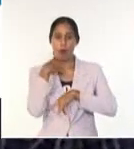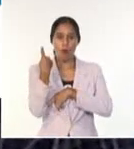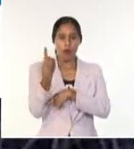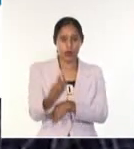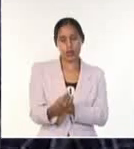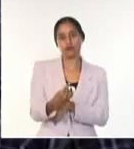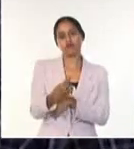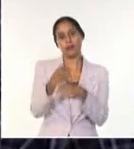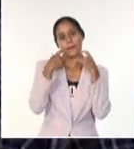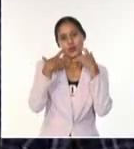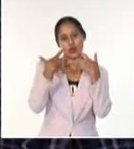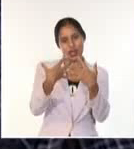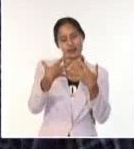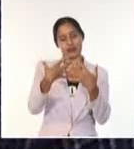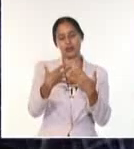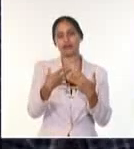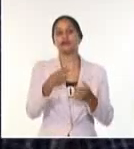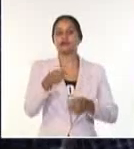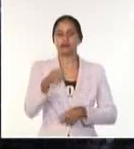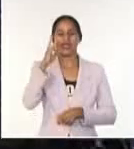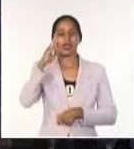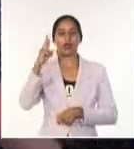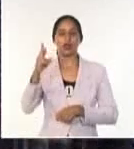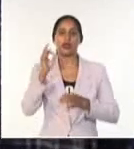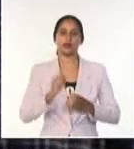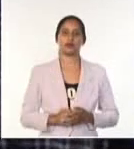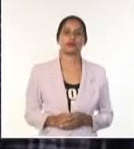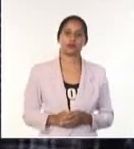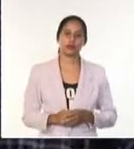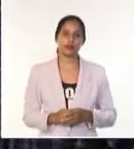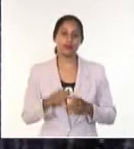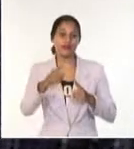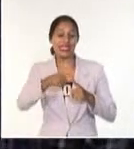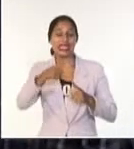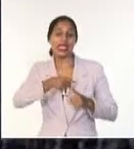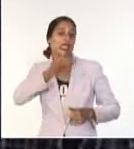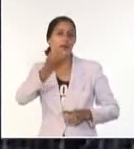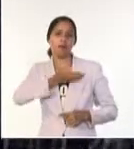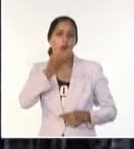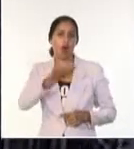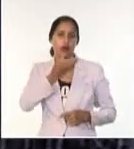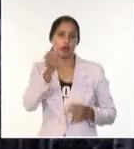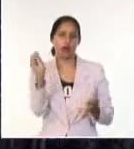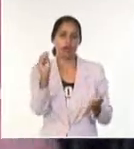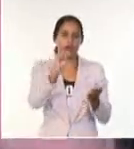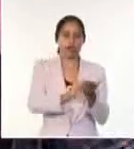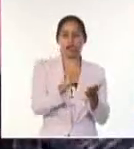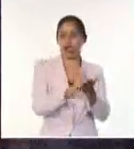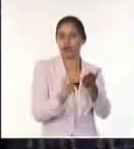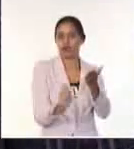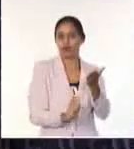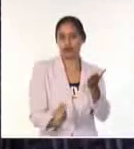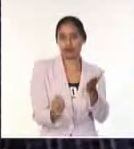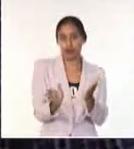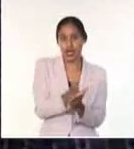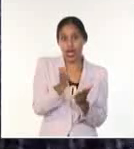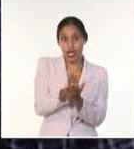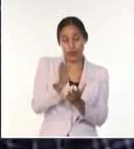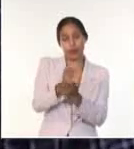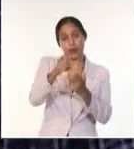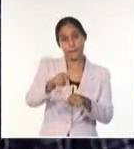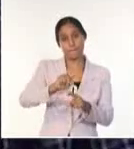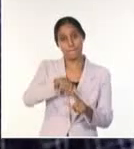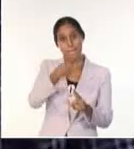perderse. No puede perderse. Es decir, él está dando testimonio de un momento, pero al mismo tiempo está apuntando hacia un